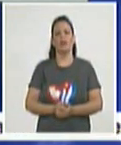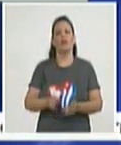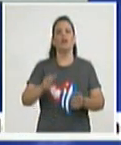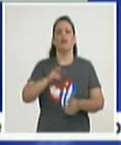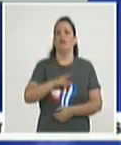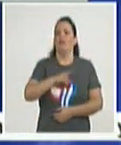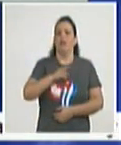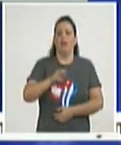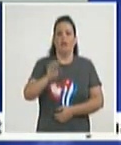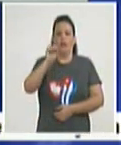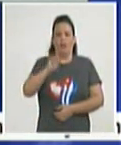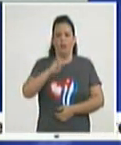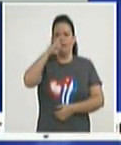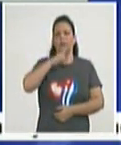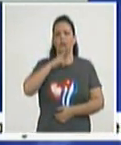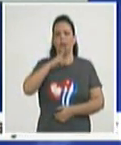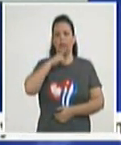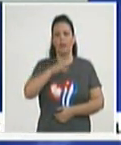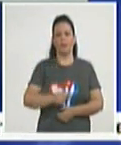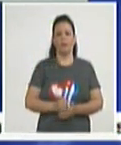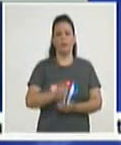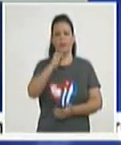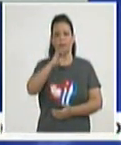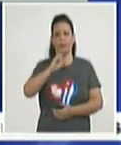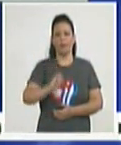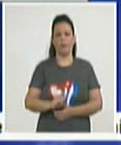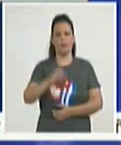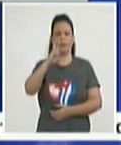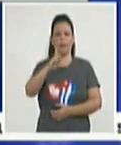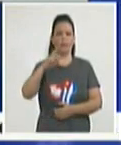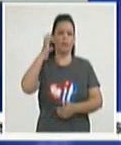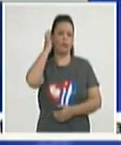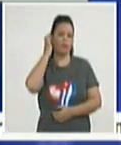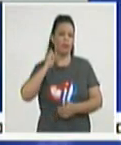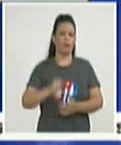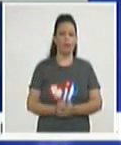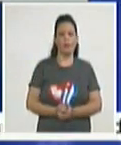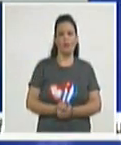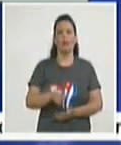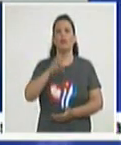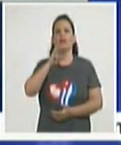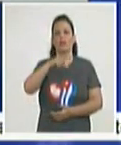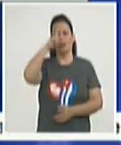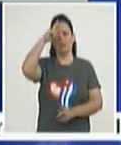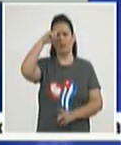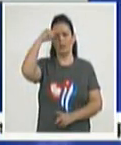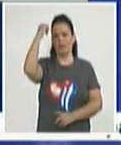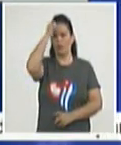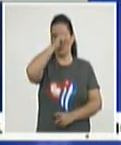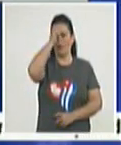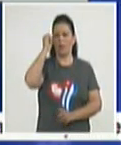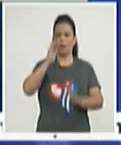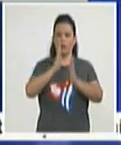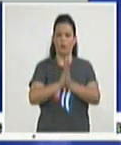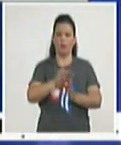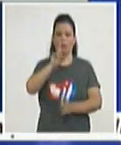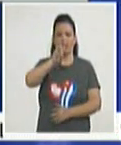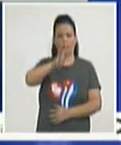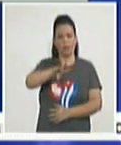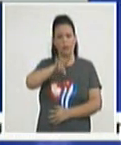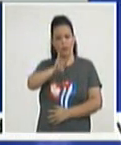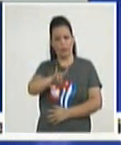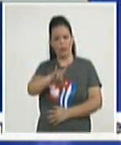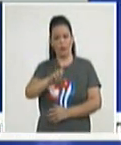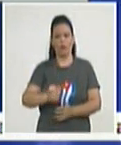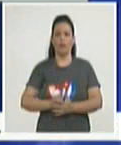40, Cifuentes 39, Ranchuelo 34, Santo Domingo 29, Quemado de Güines